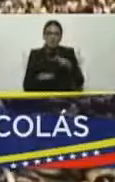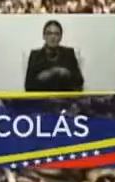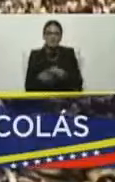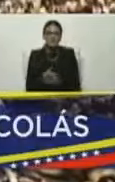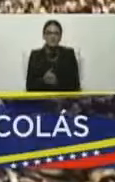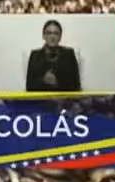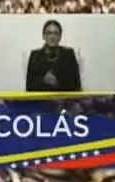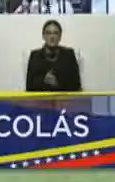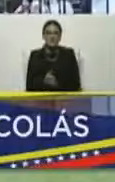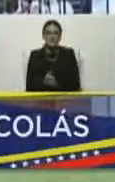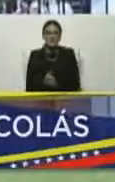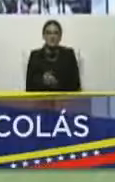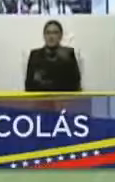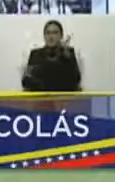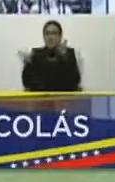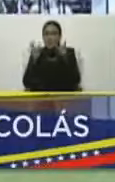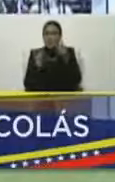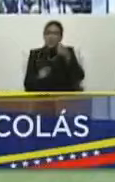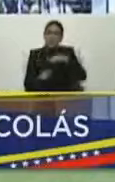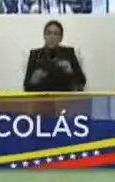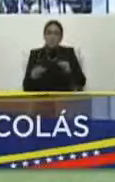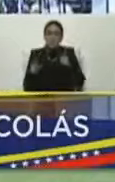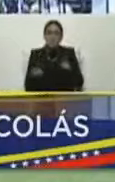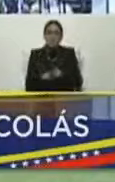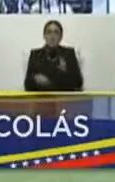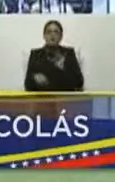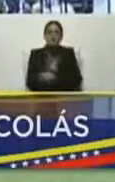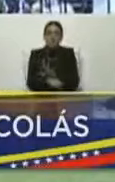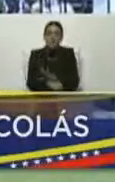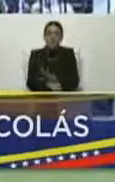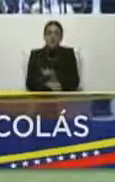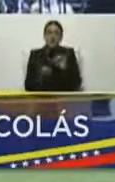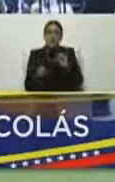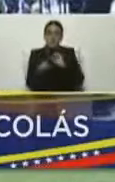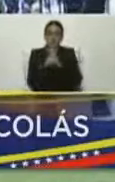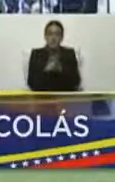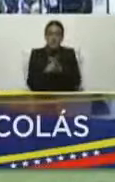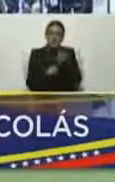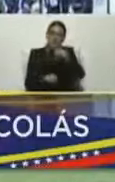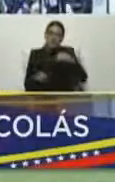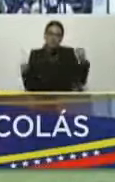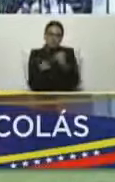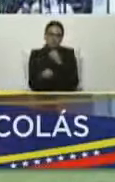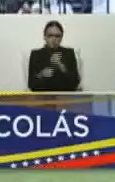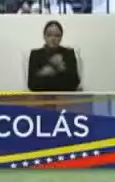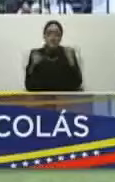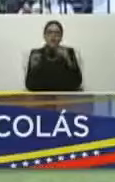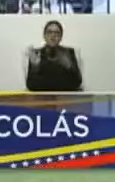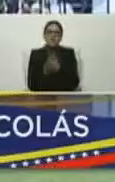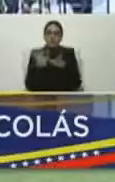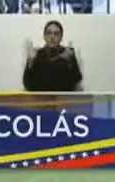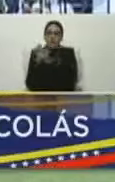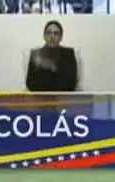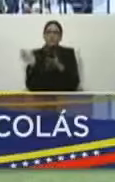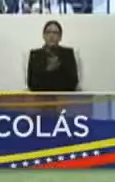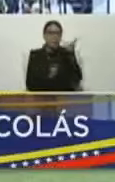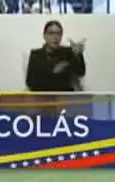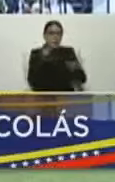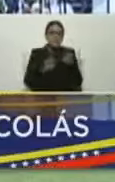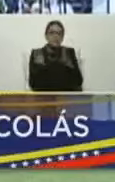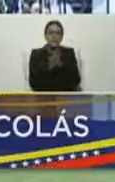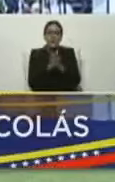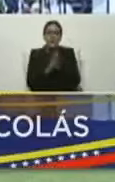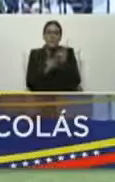oyendo? Arrancamos tempranito, en plena pandemia, ya teníamos la primera ley de emprendimiento.